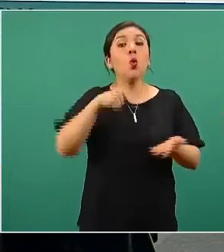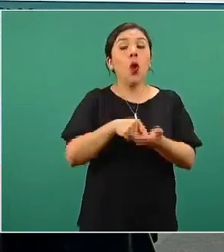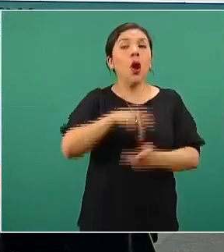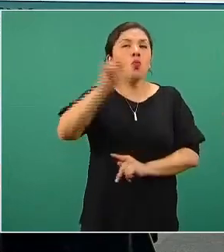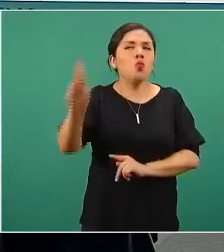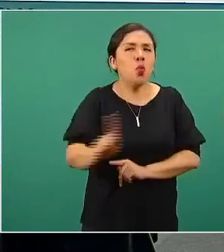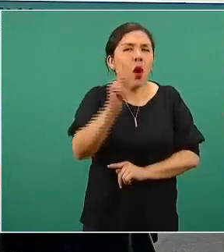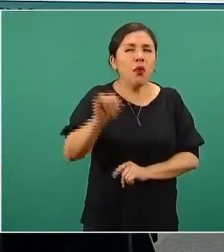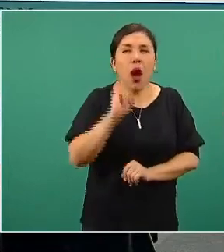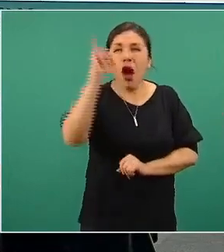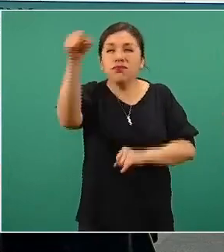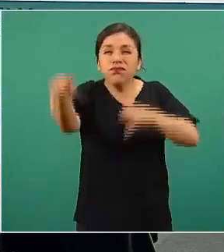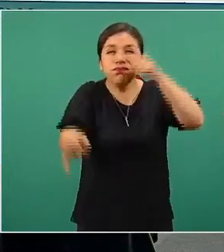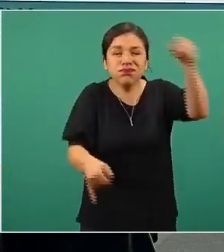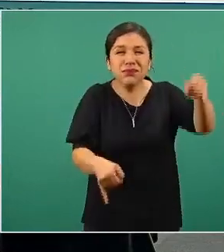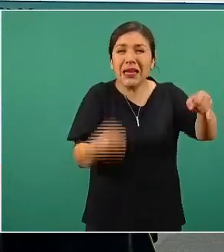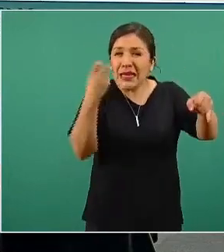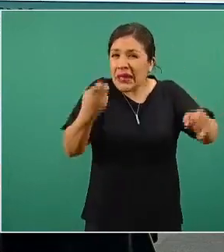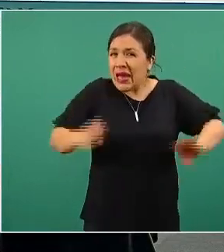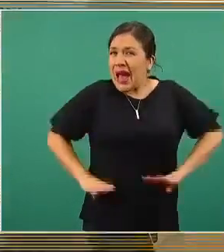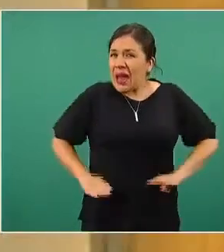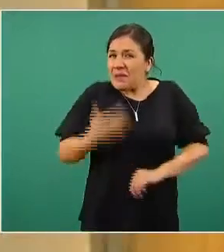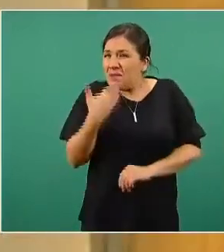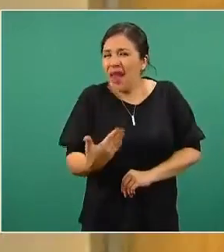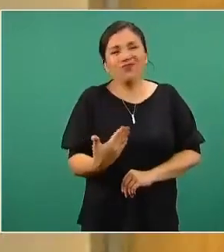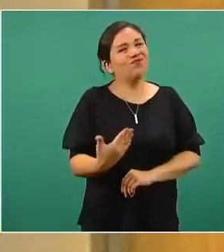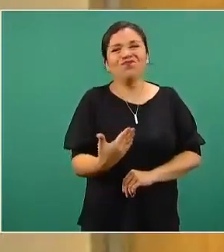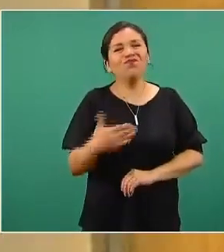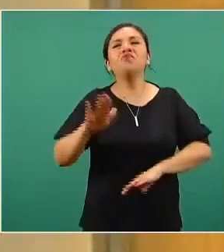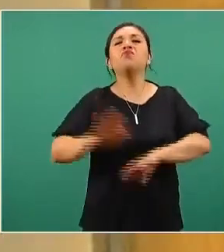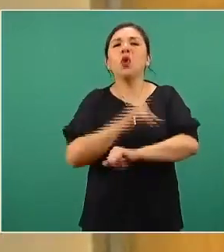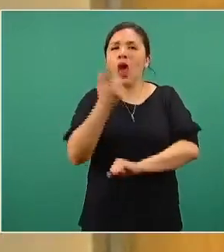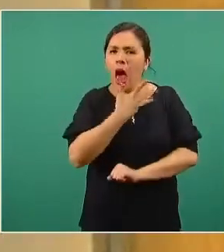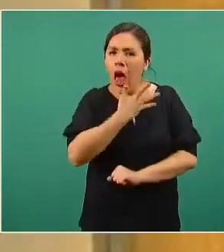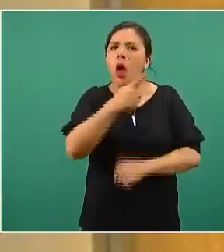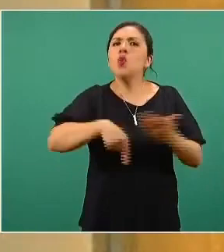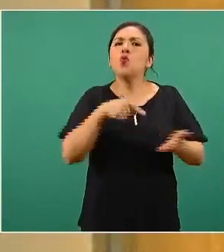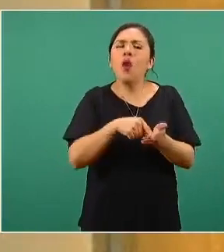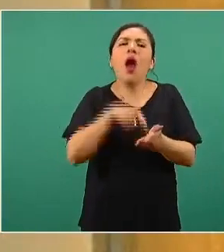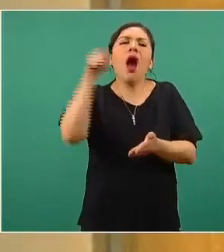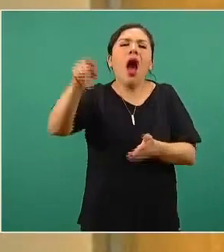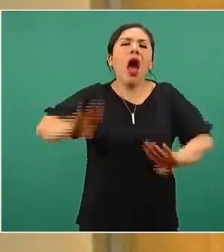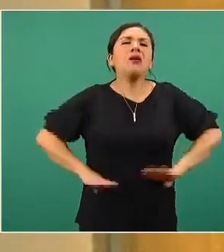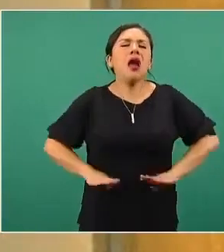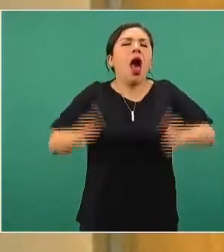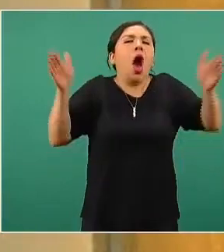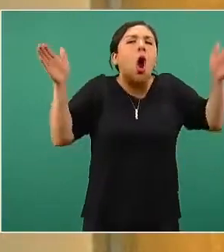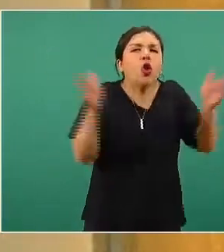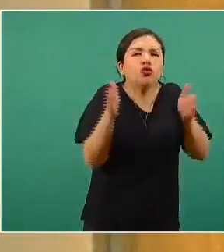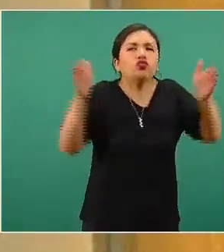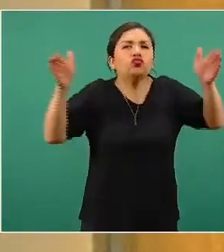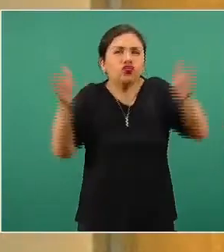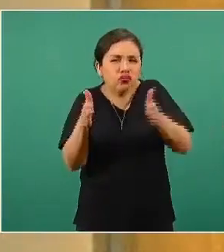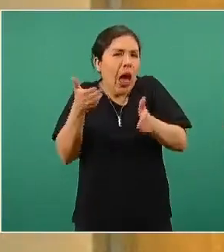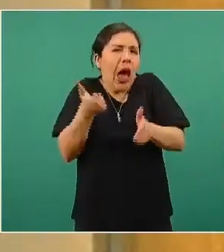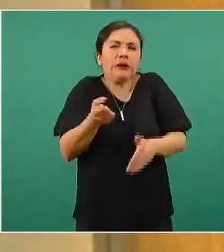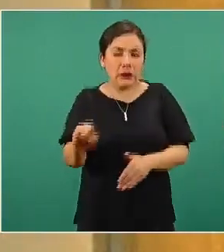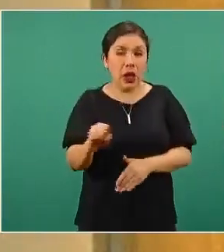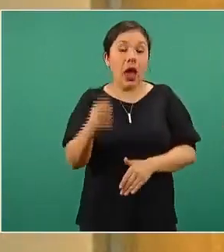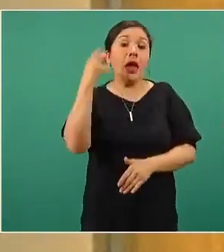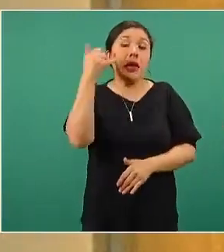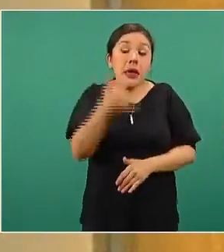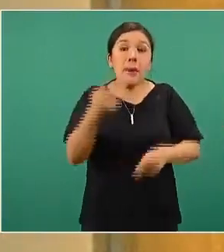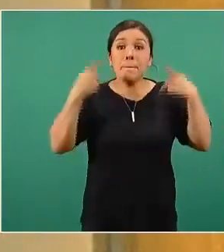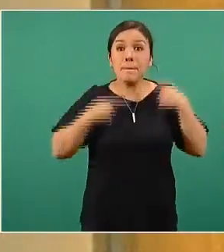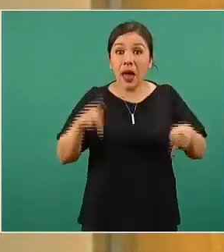rurales no es tan factible porque existen espacios físicos más pequeños y además las